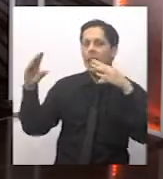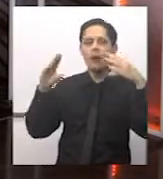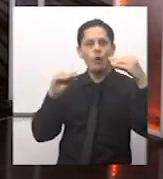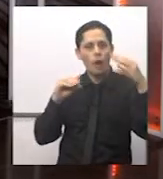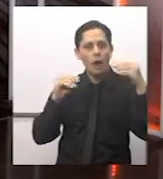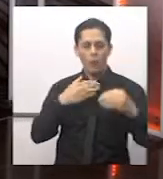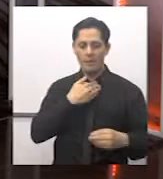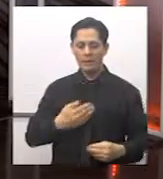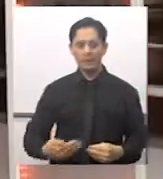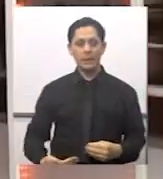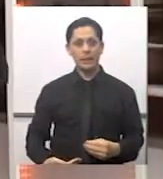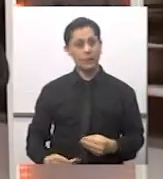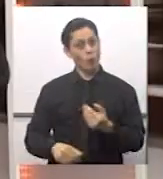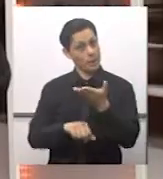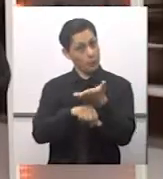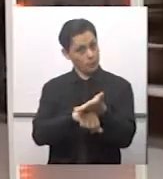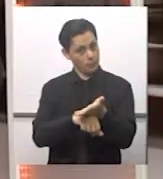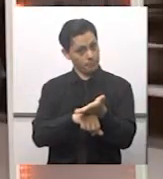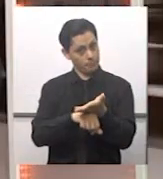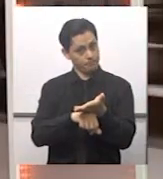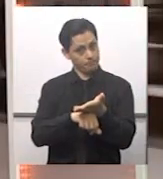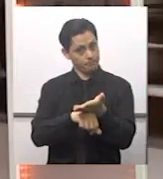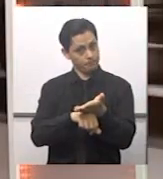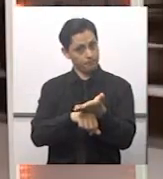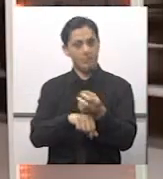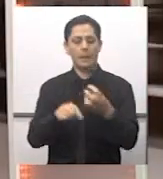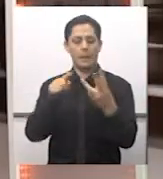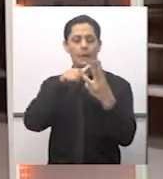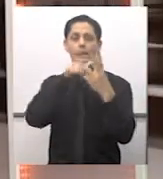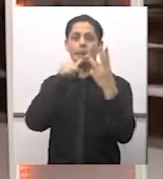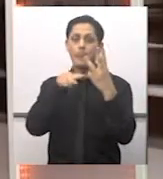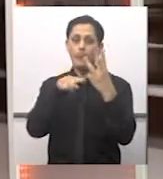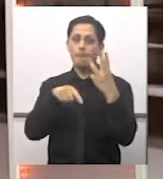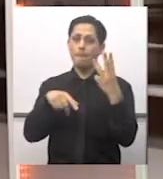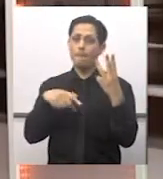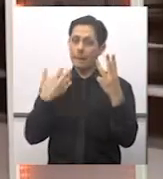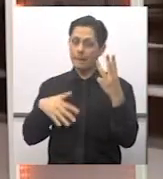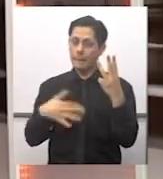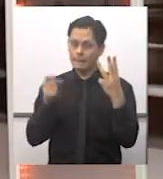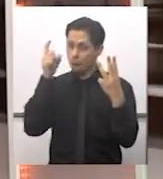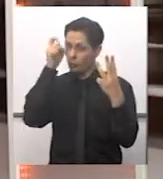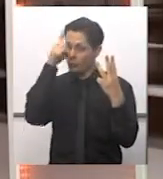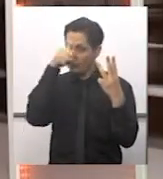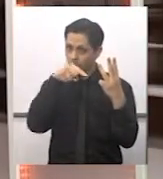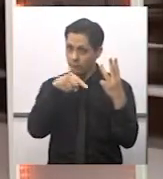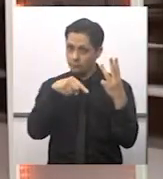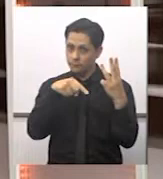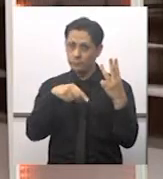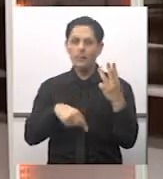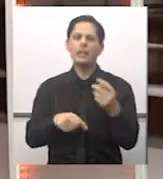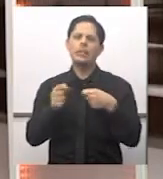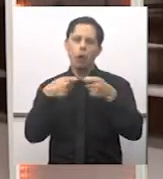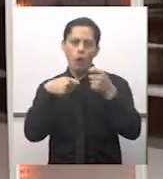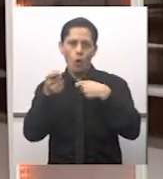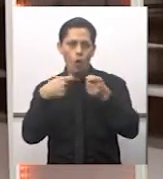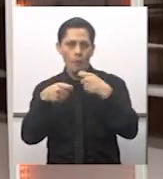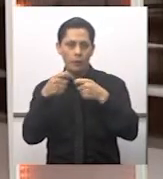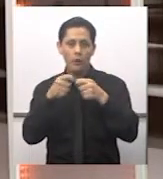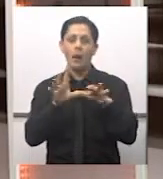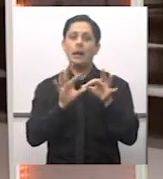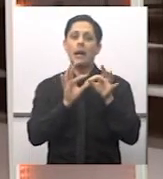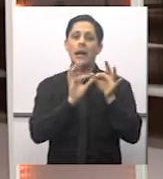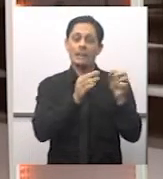problemas. Perfecto, los 3 temas entonces que usted cataloga como los más complicados dentro del tema. Duda. Y en lo económico justamente gracias a eso, porque las cifras económicas no